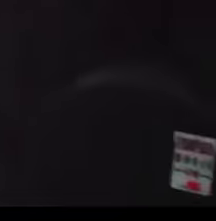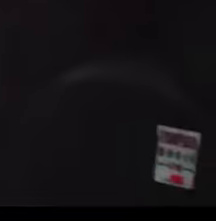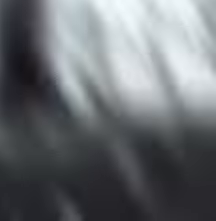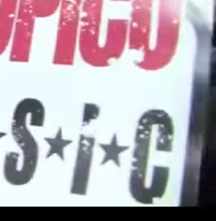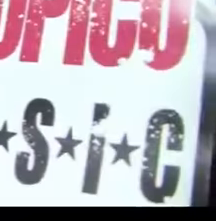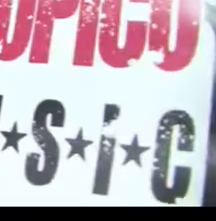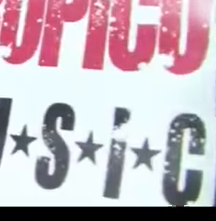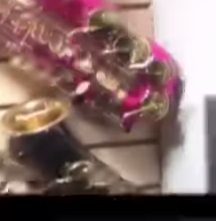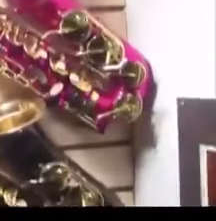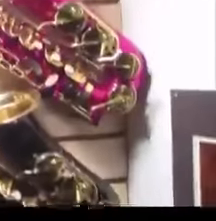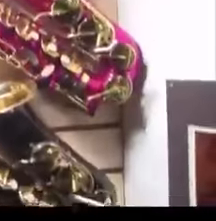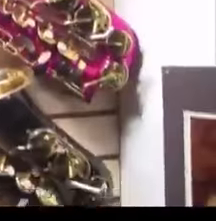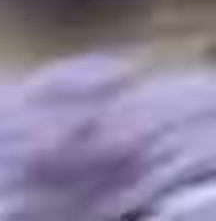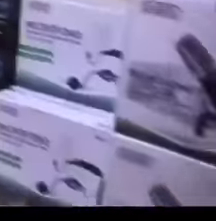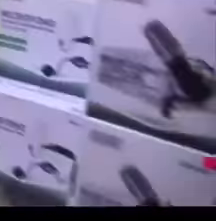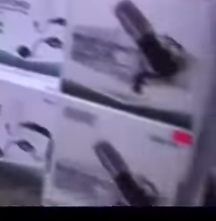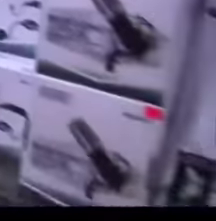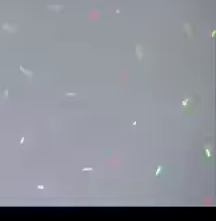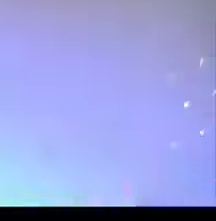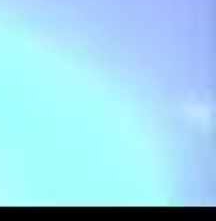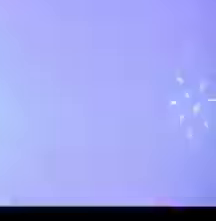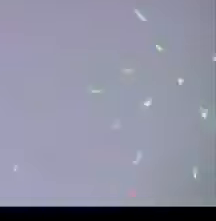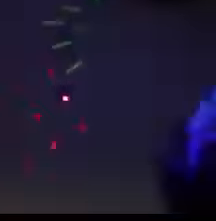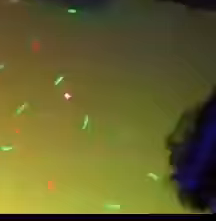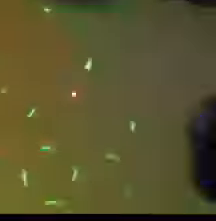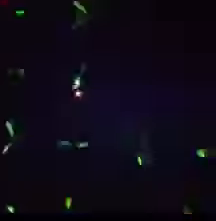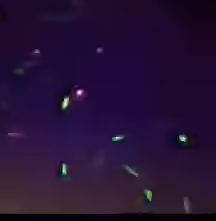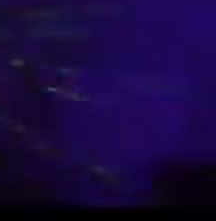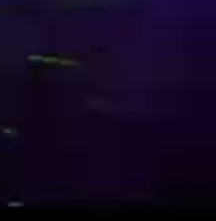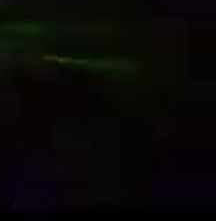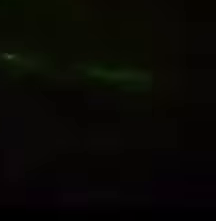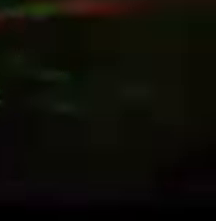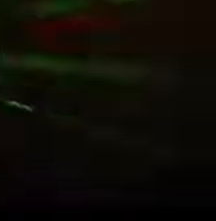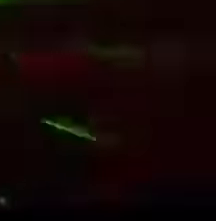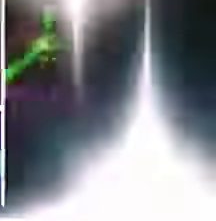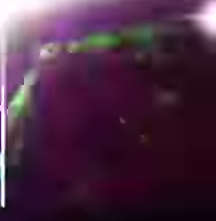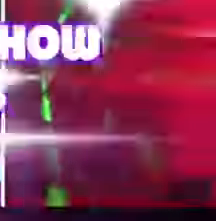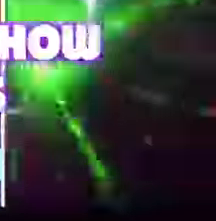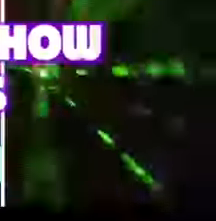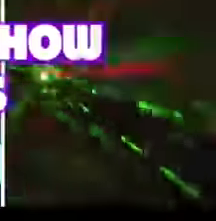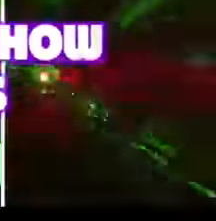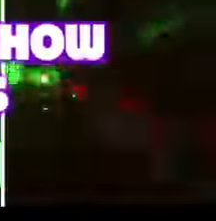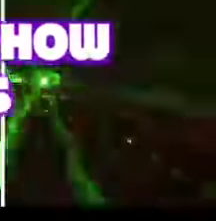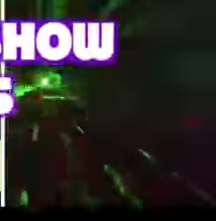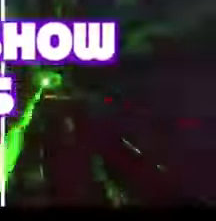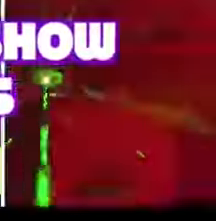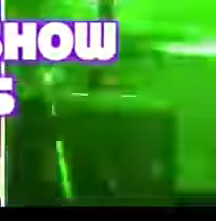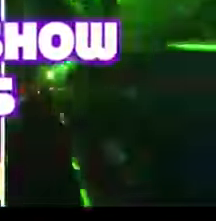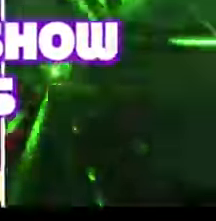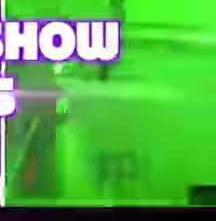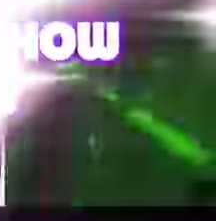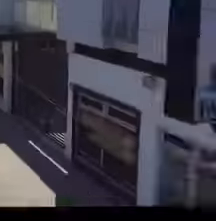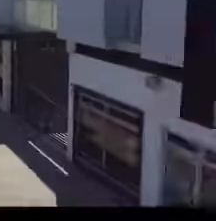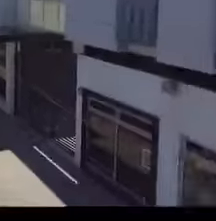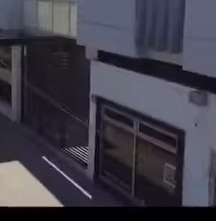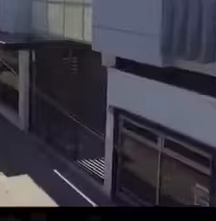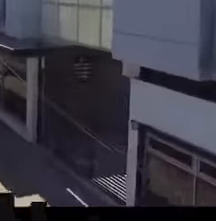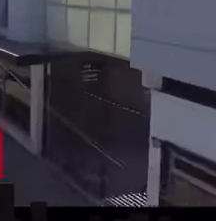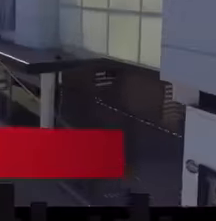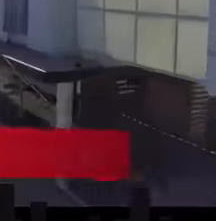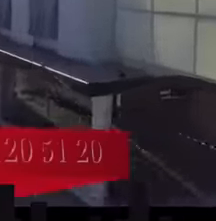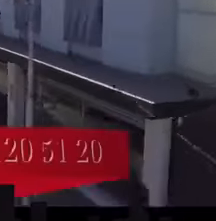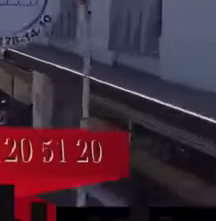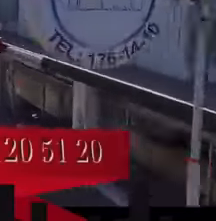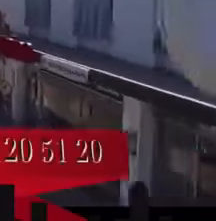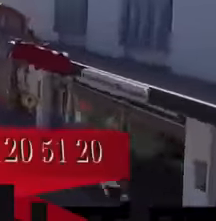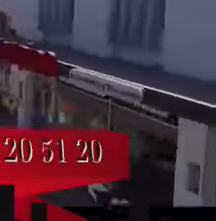ukeleles, bocinas, amplificadores, saxofones y mucho más, así como la mejor iluminación para tus eventos. Ven y compruébalo en nuestro cuarto de show de luces. Encuéntranos en